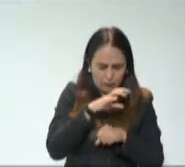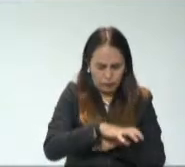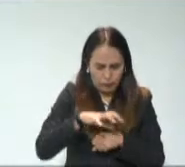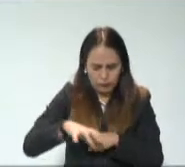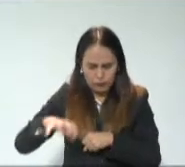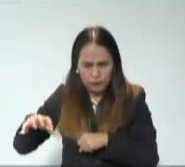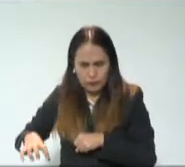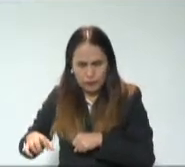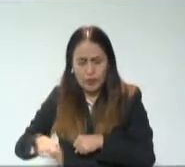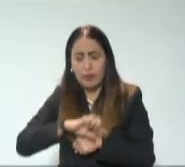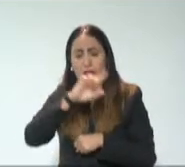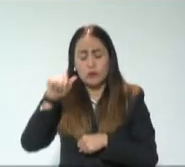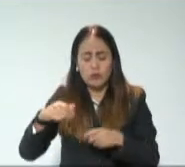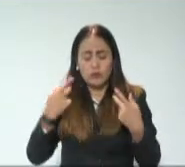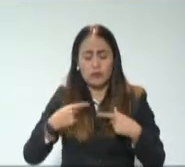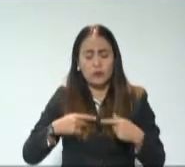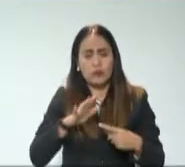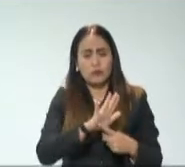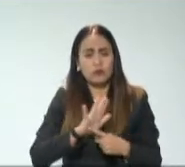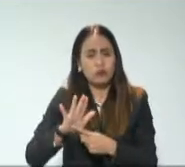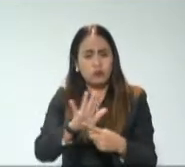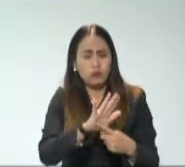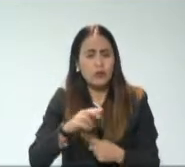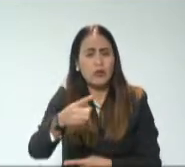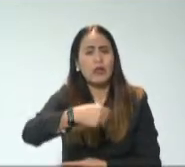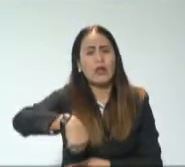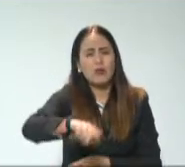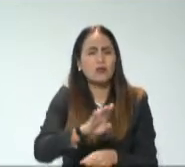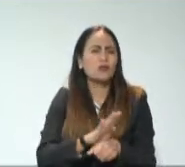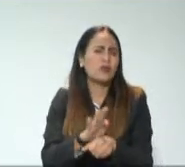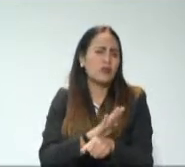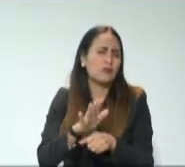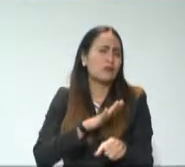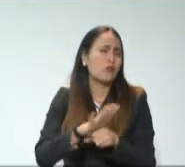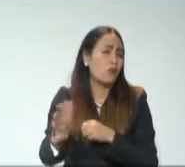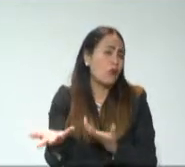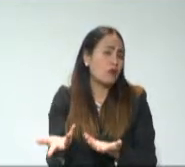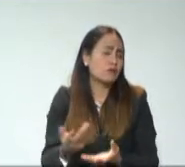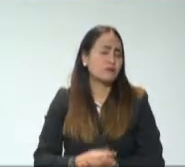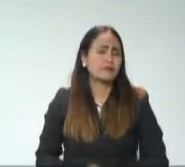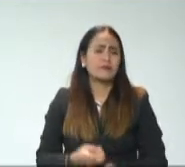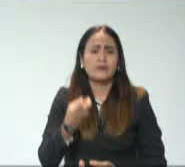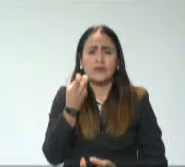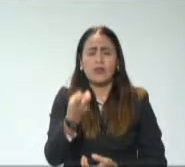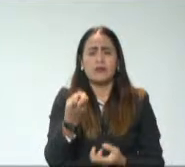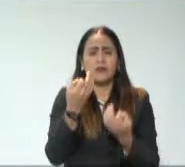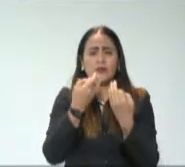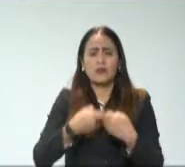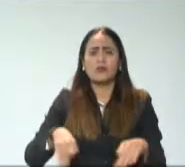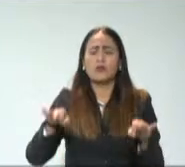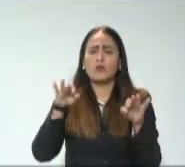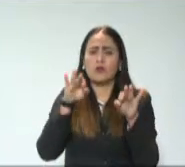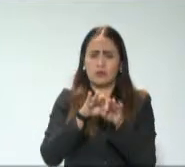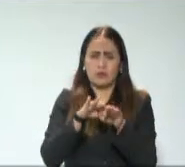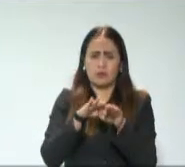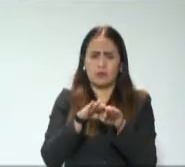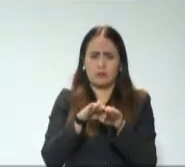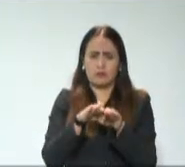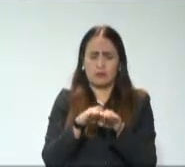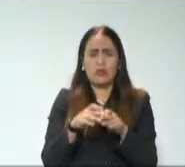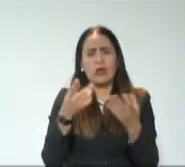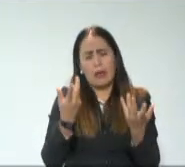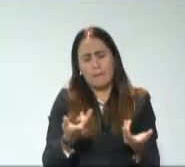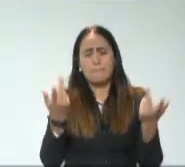estratos de la sociedad Y esto es muy importante porque eh a la vez de cuidar